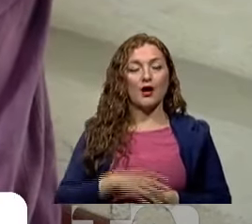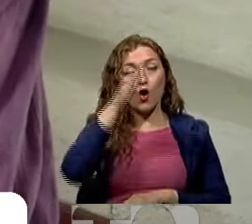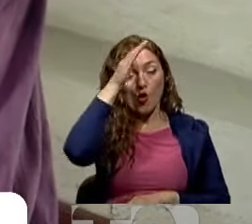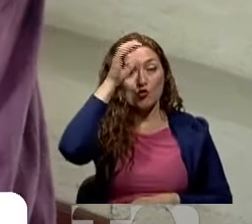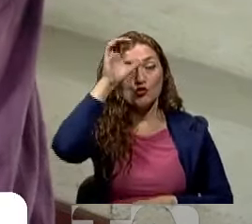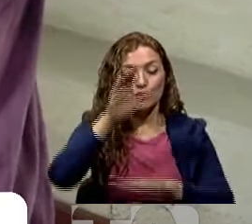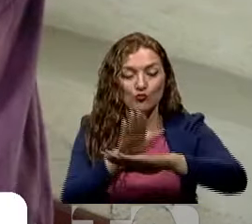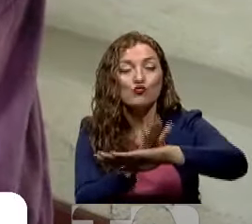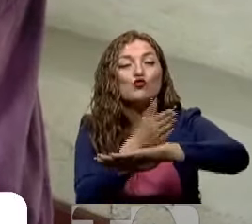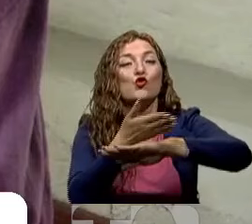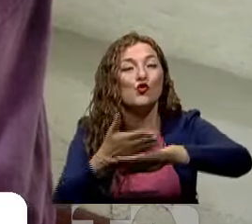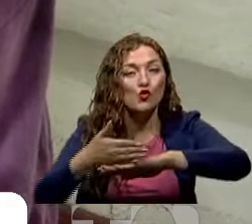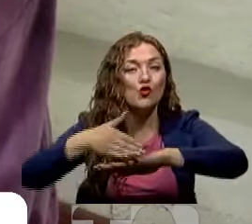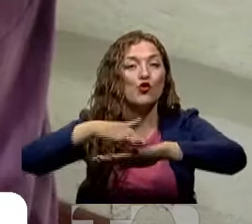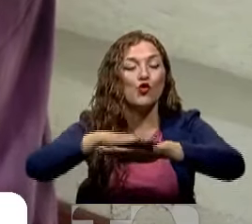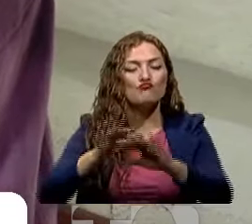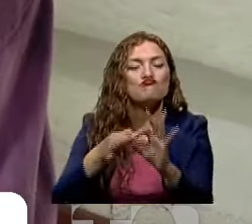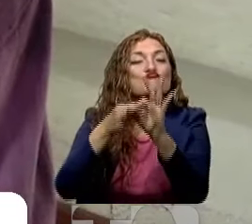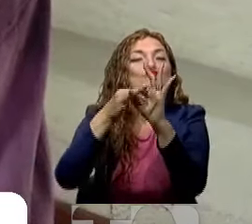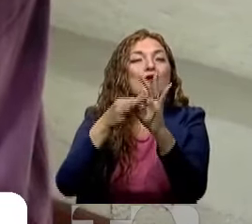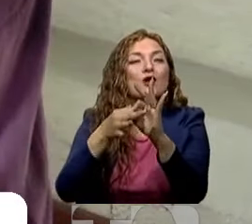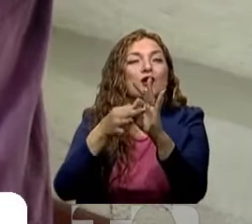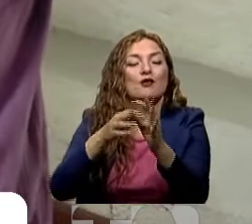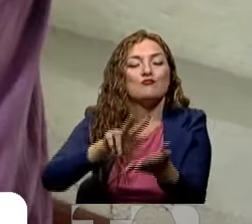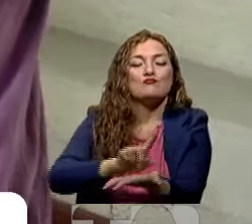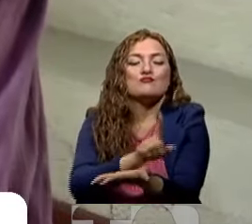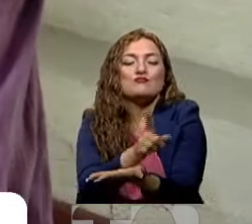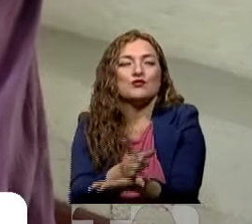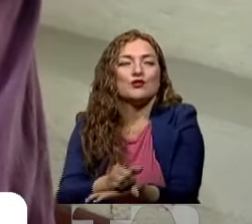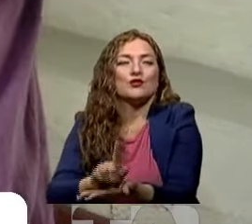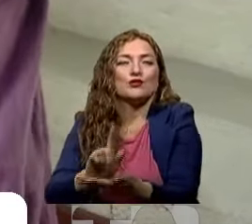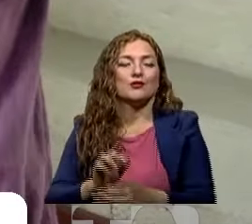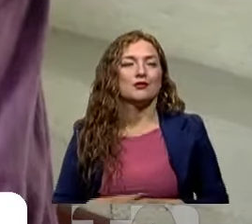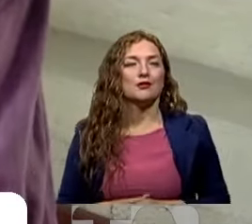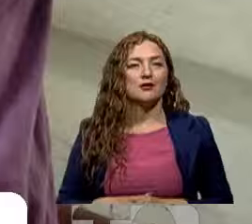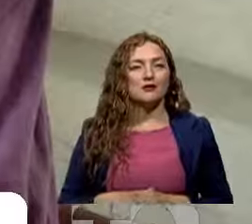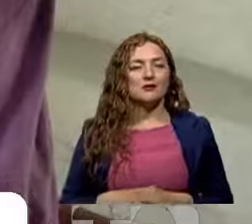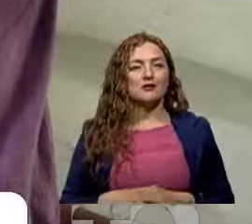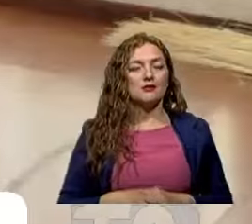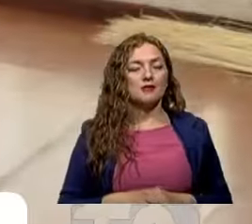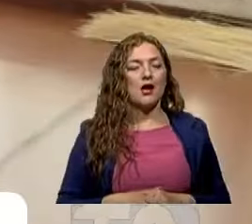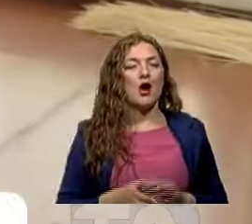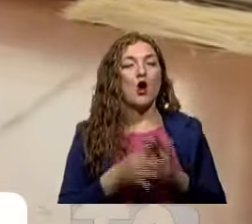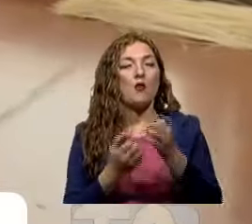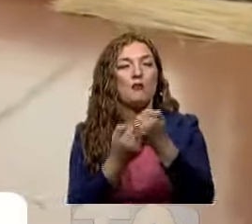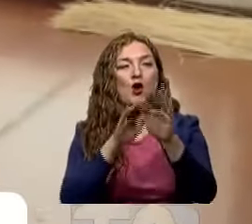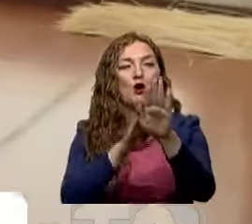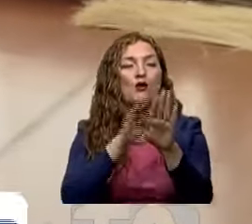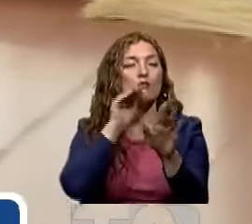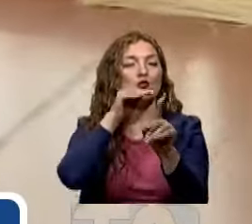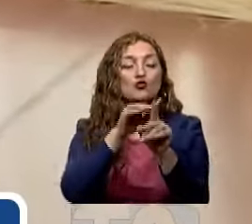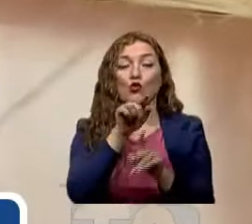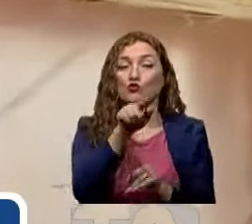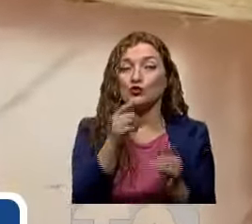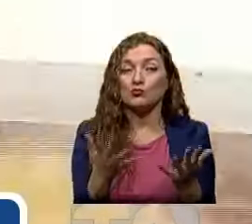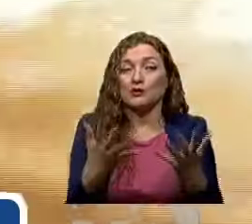música y la danza se tienen que complementar en el escenario y aportar al mensaje. Si usted quiere